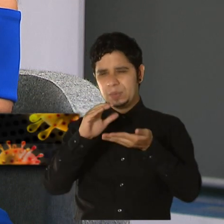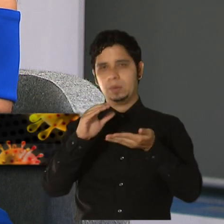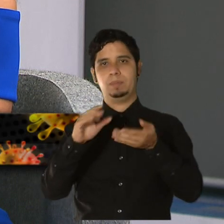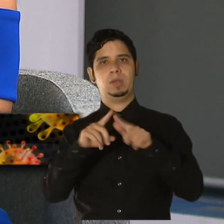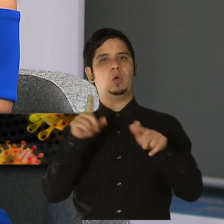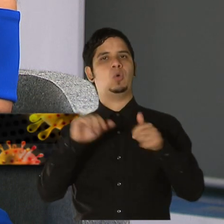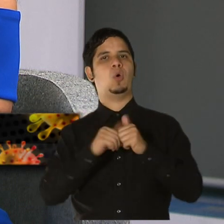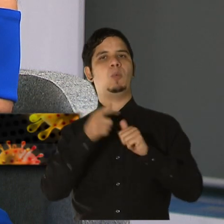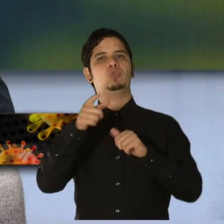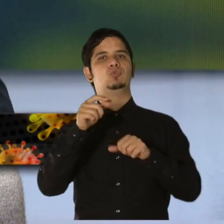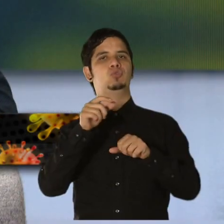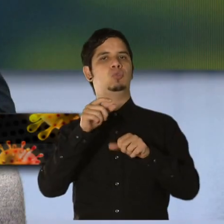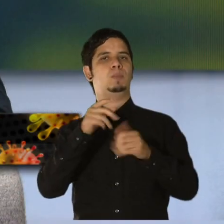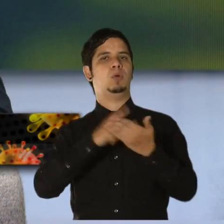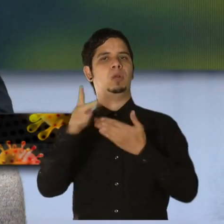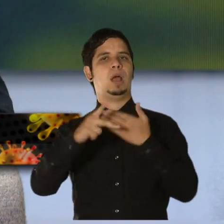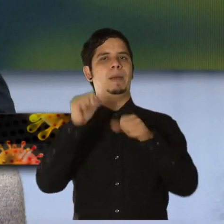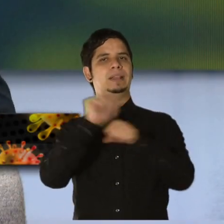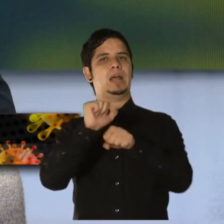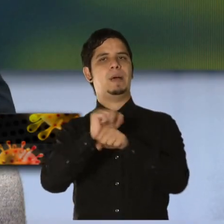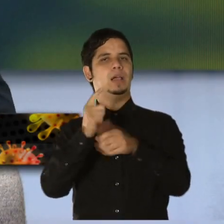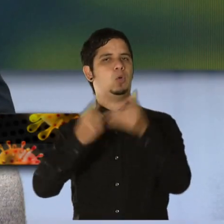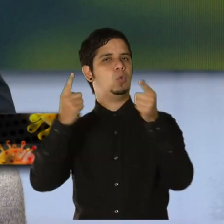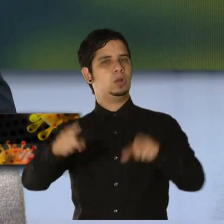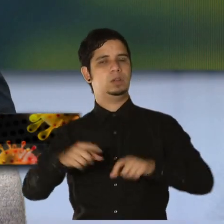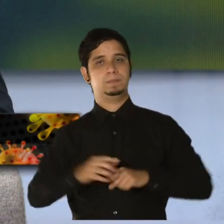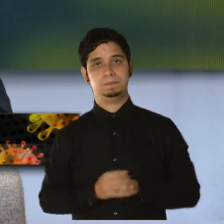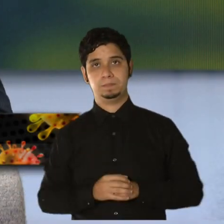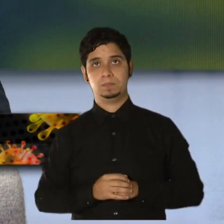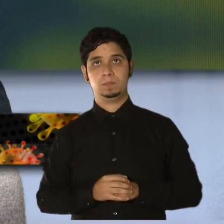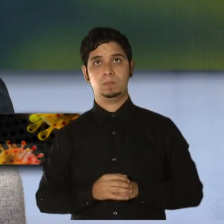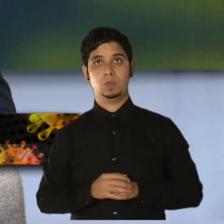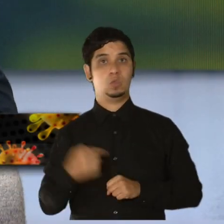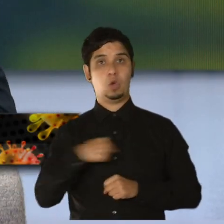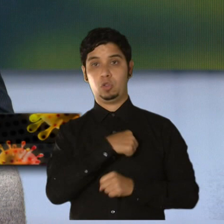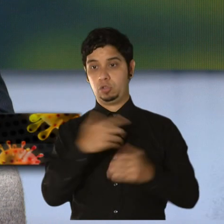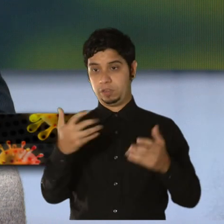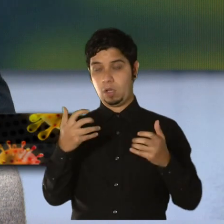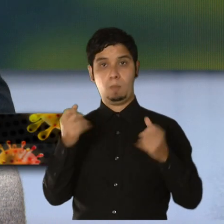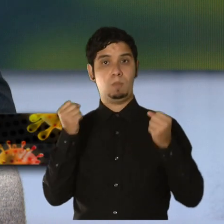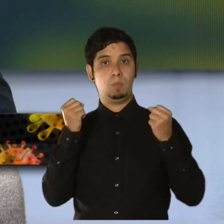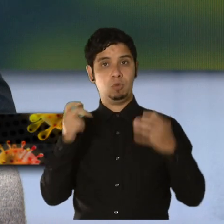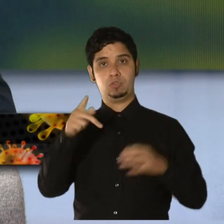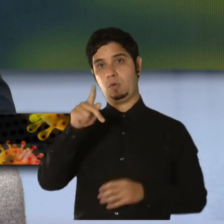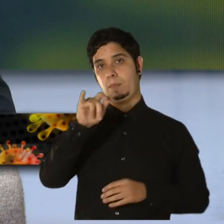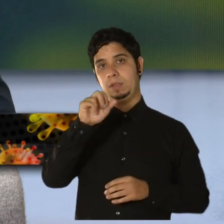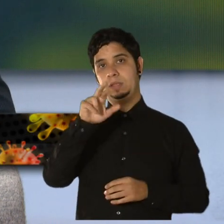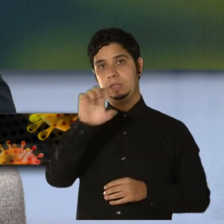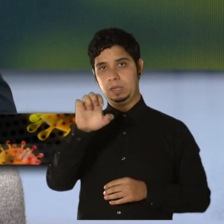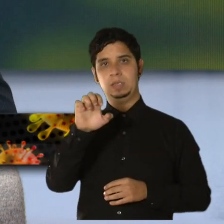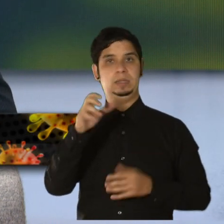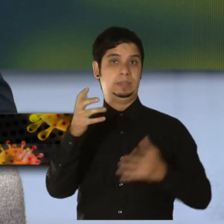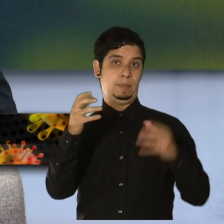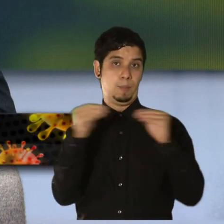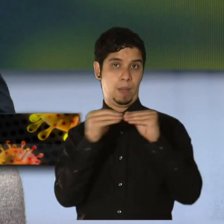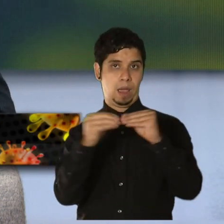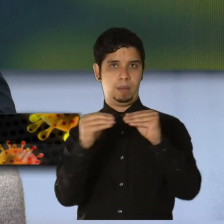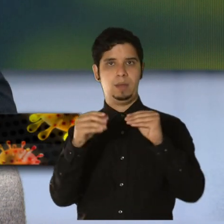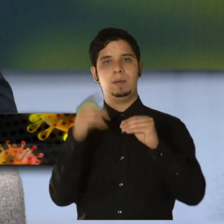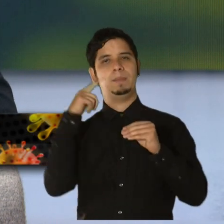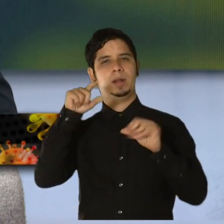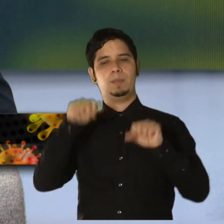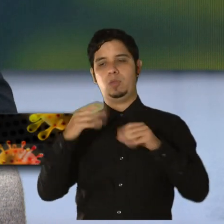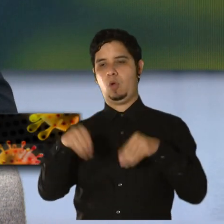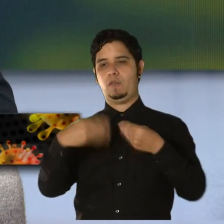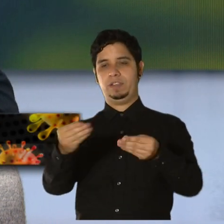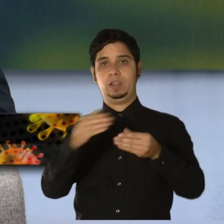programa de ustedes? Pues nosotros quisiéramos tener muchos pitirres, muchos programas de iniciativa para poder ofrecer,